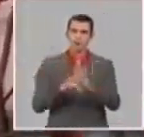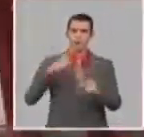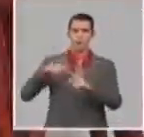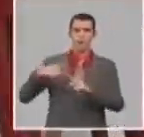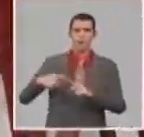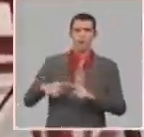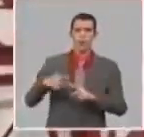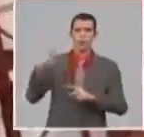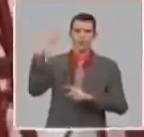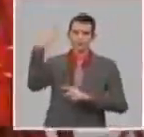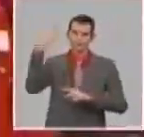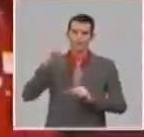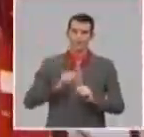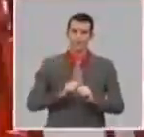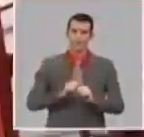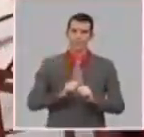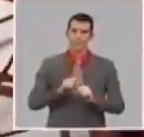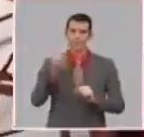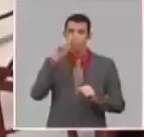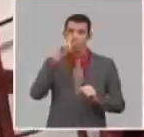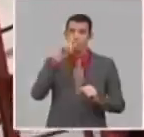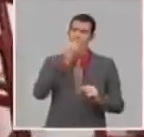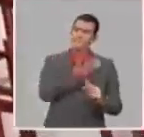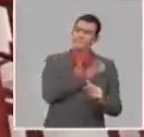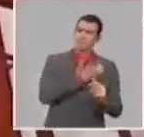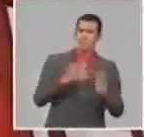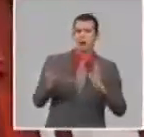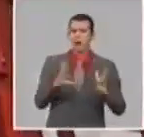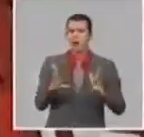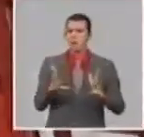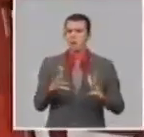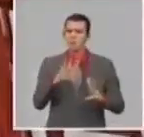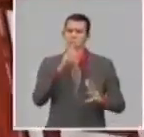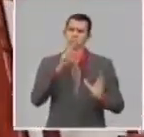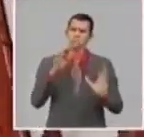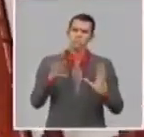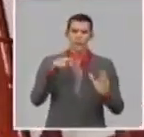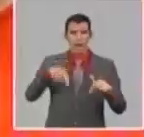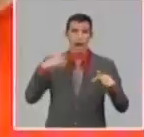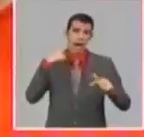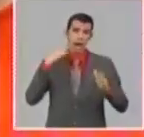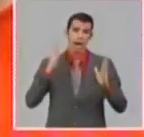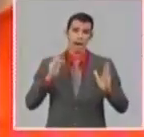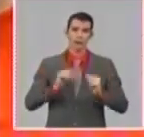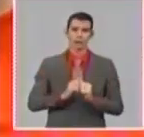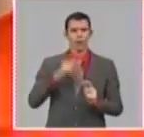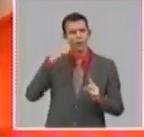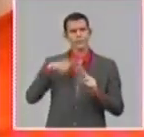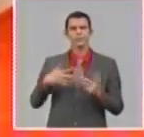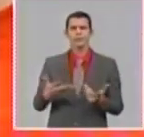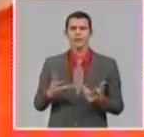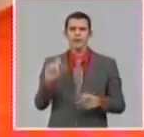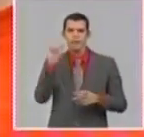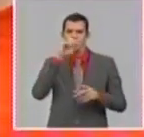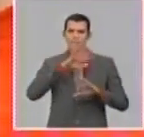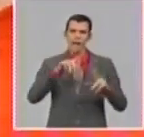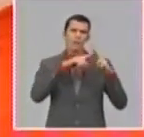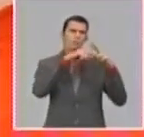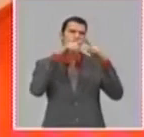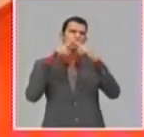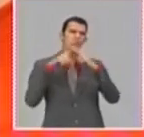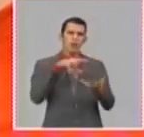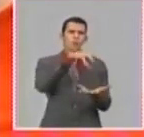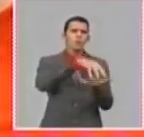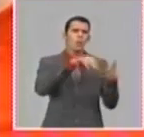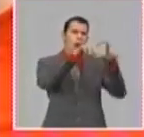viabilizar el proceso logísticos de las tiendas virtuales se decidió a agilizar la terminación de la nave uno que debe ser a